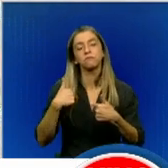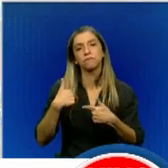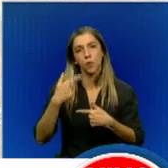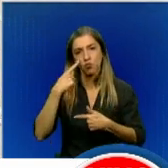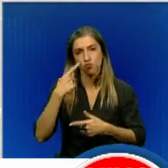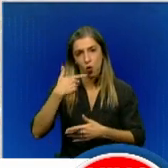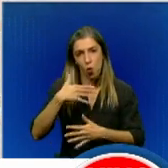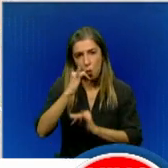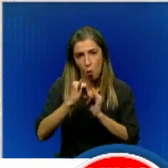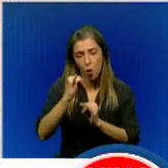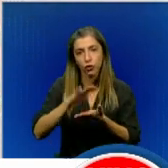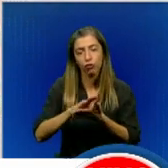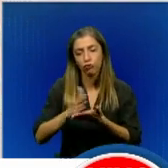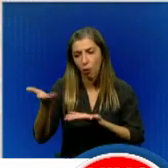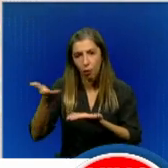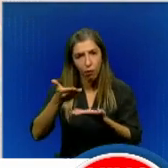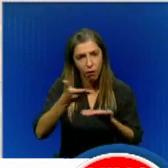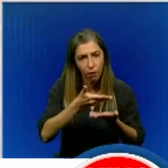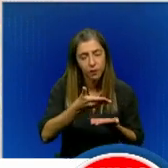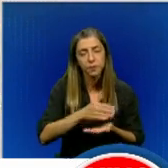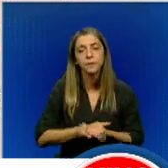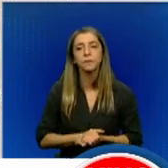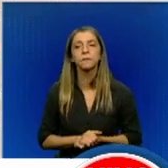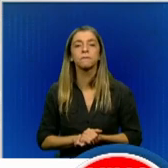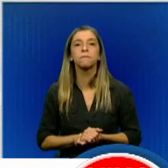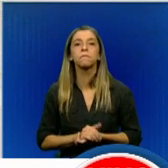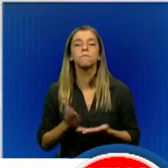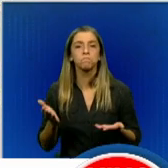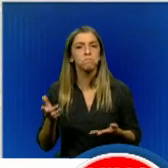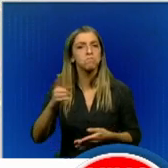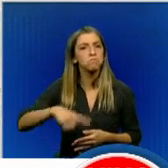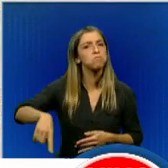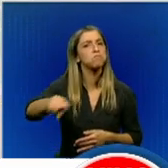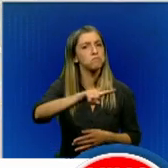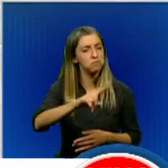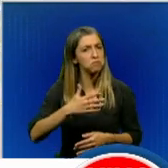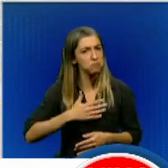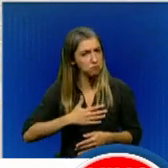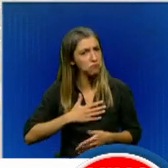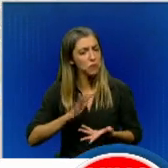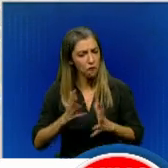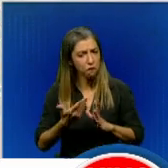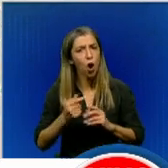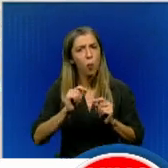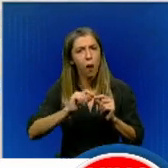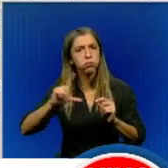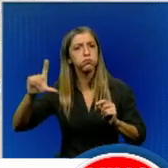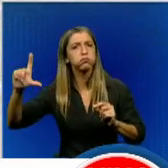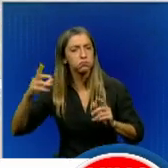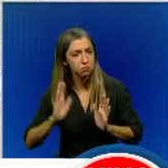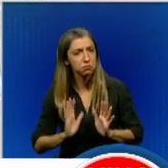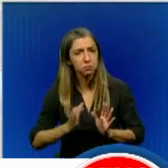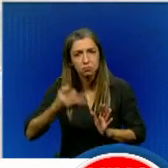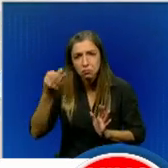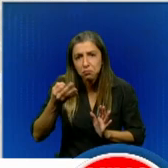suma satisfacción por el escalonamiento y por esta actitud del gobierno